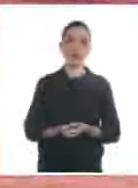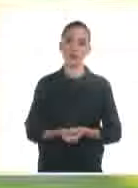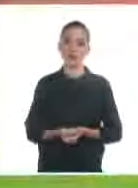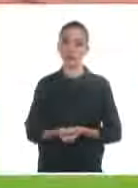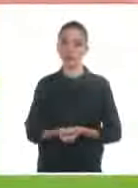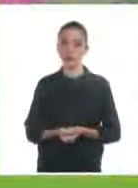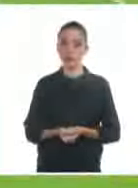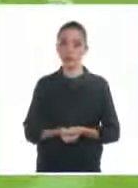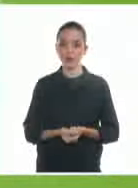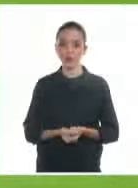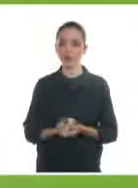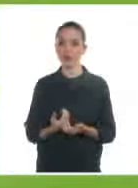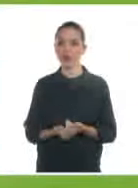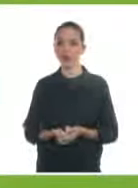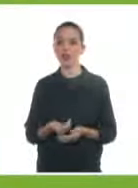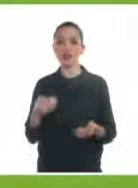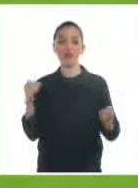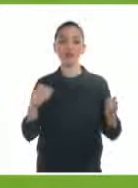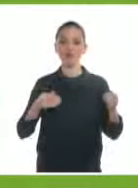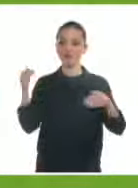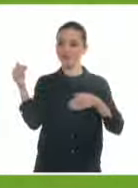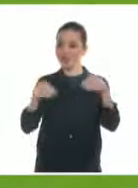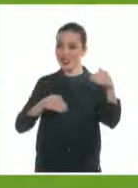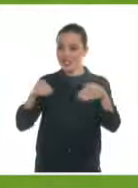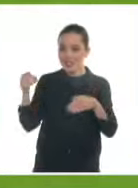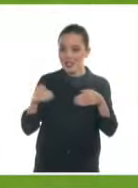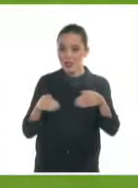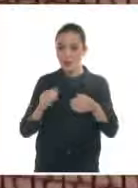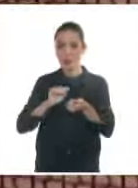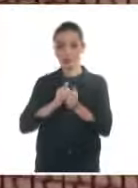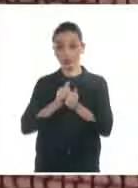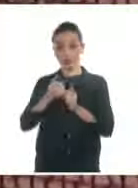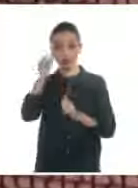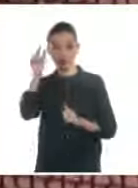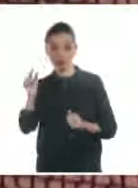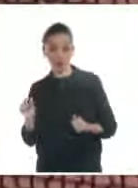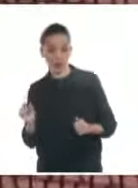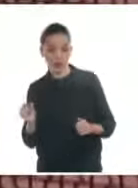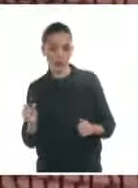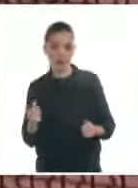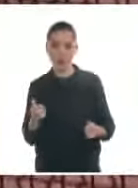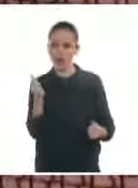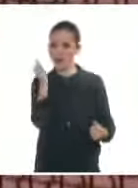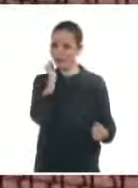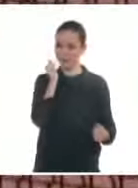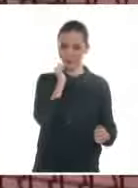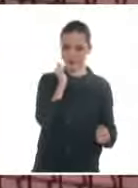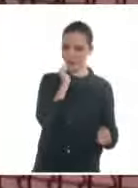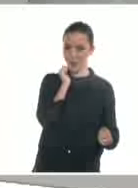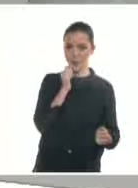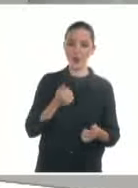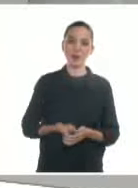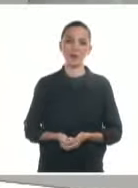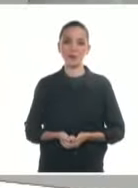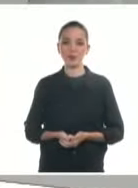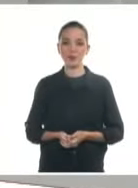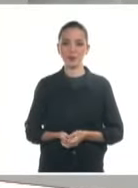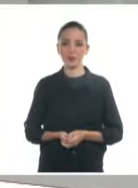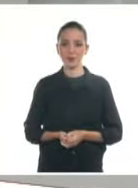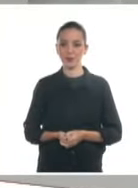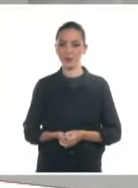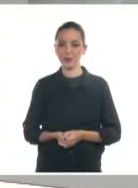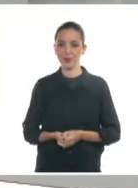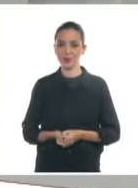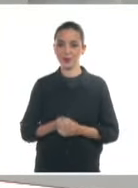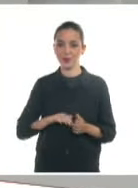de 60 naciones, muchos compartiendo las aspiraciones de reservar espacios para París 2024. Del